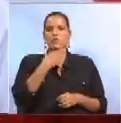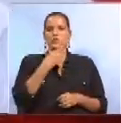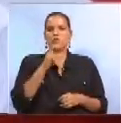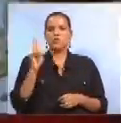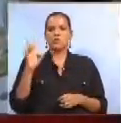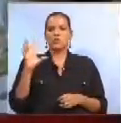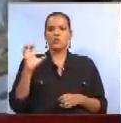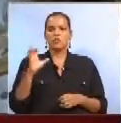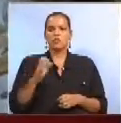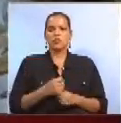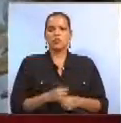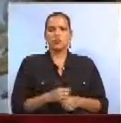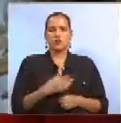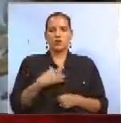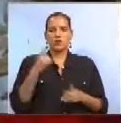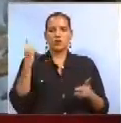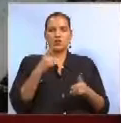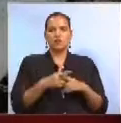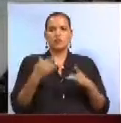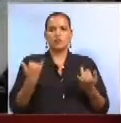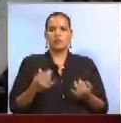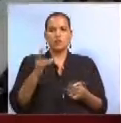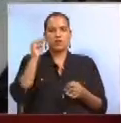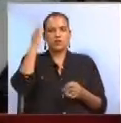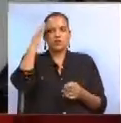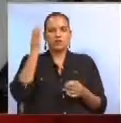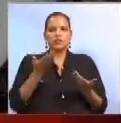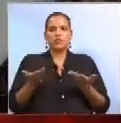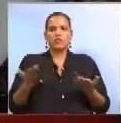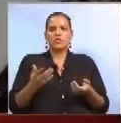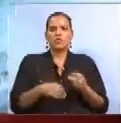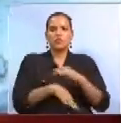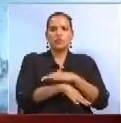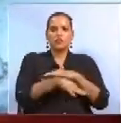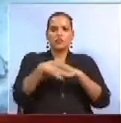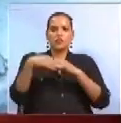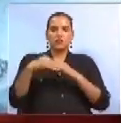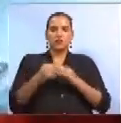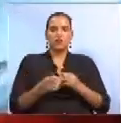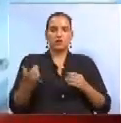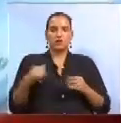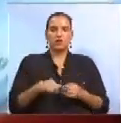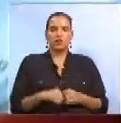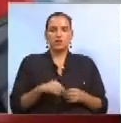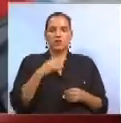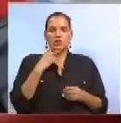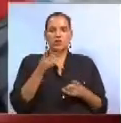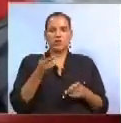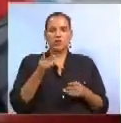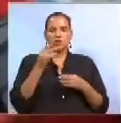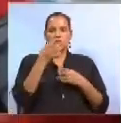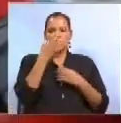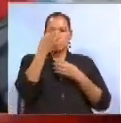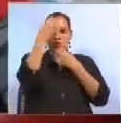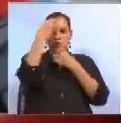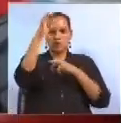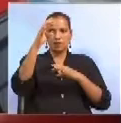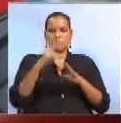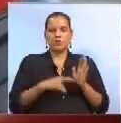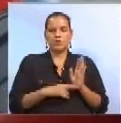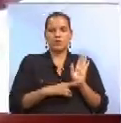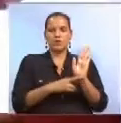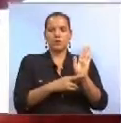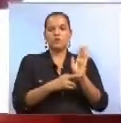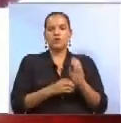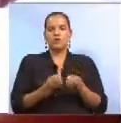agosto del 2015. Hasta el momento se desconoce de dónde provino el derrame de hidrocarburo. Así lo informó el representante de